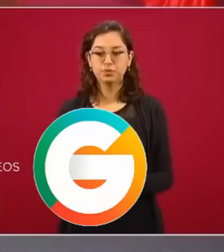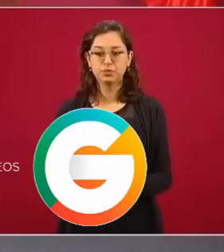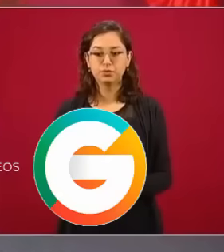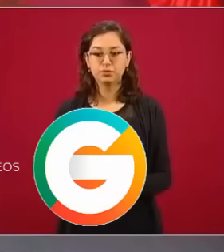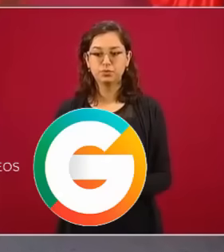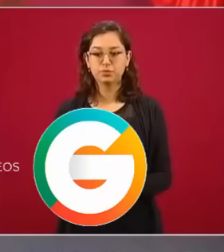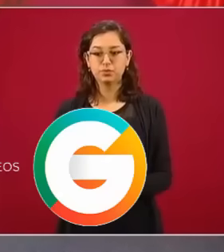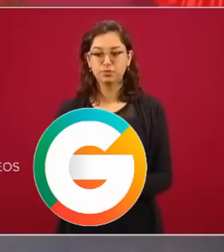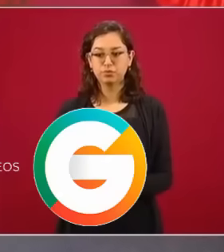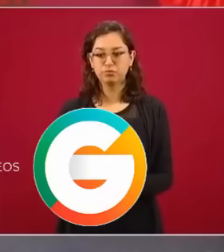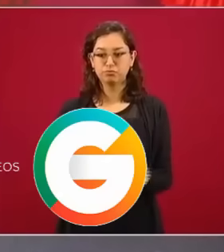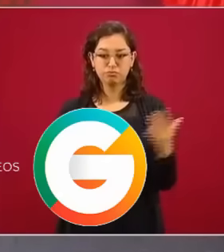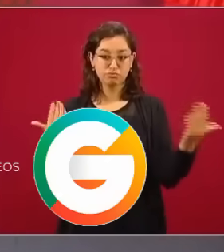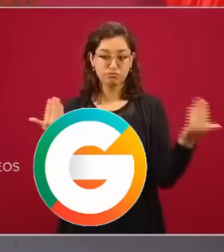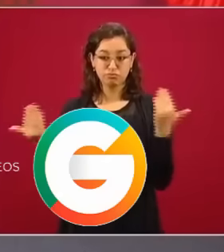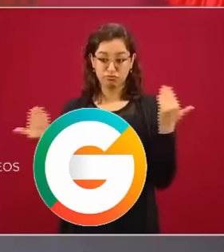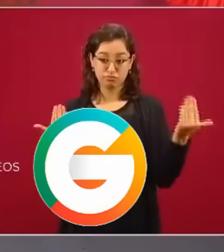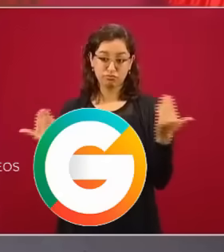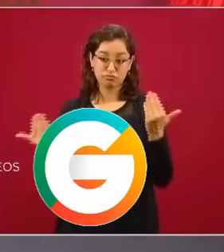Y voy a comparar